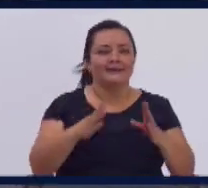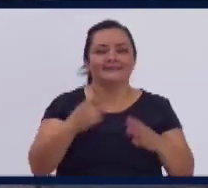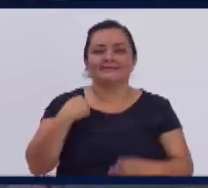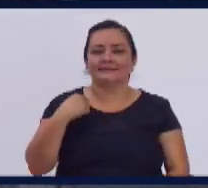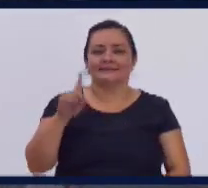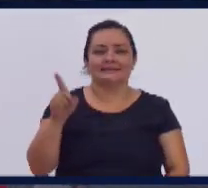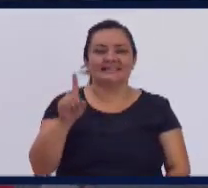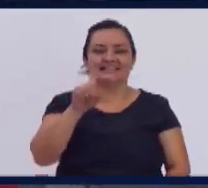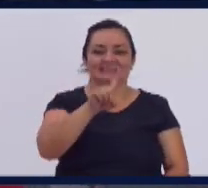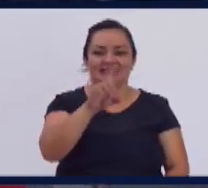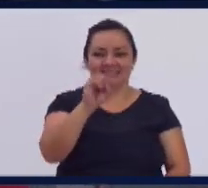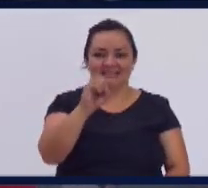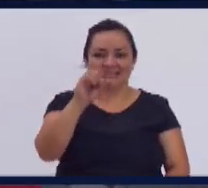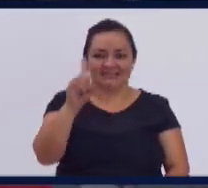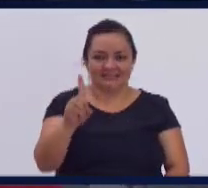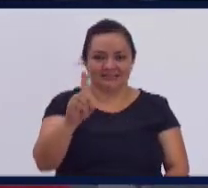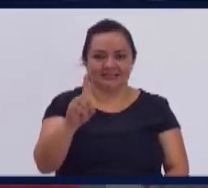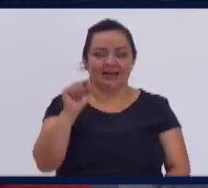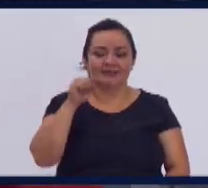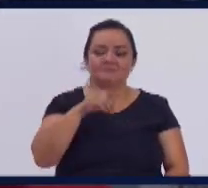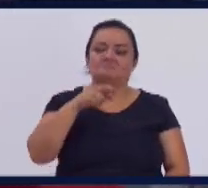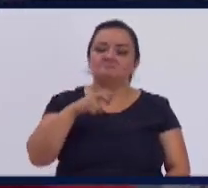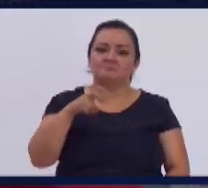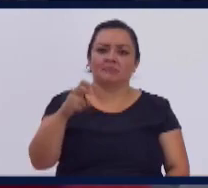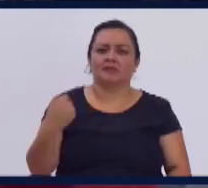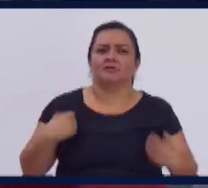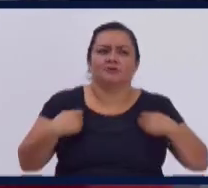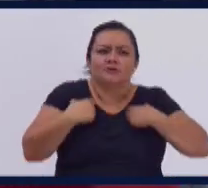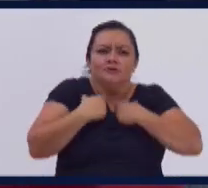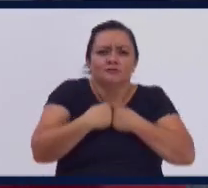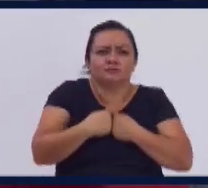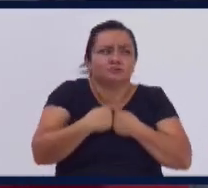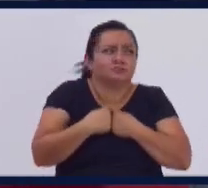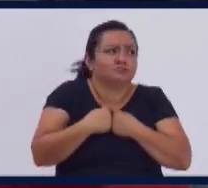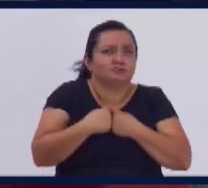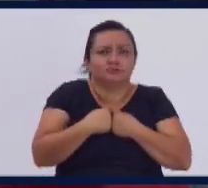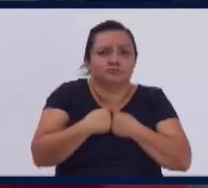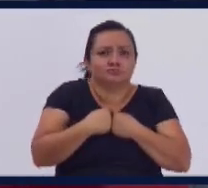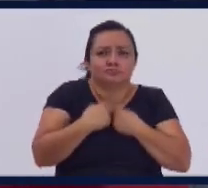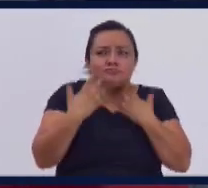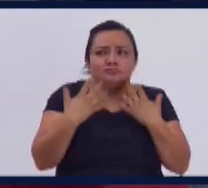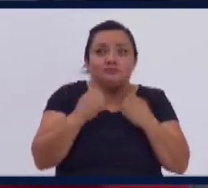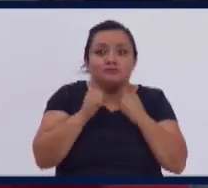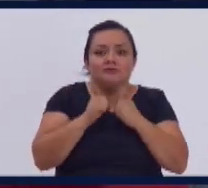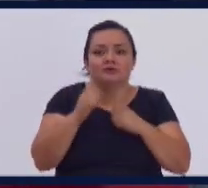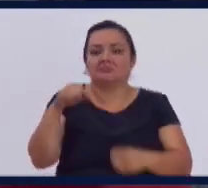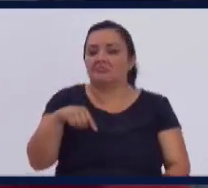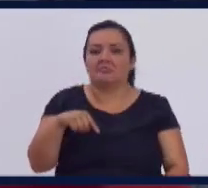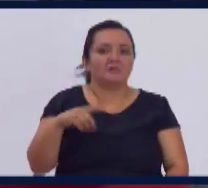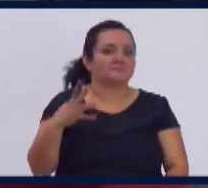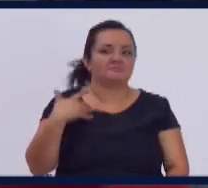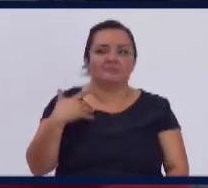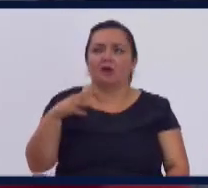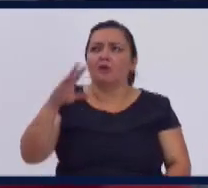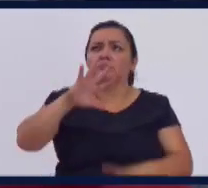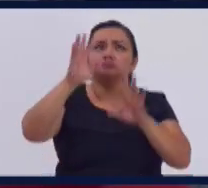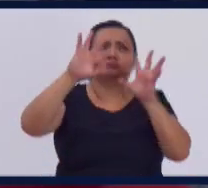esta hora usted se ponía un chal o se ponía una chumpita porque eso estaba nublado. Hoy lo que hay es humo y contaminación.